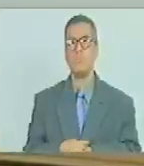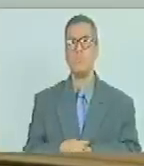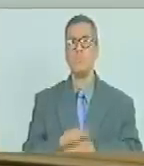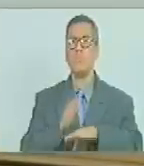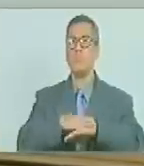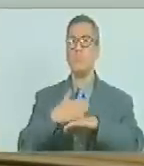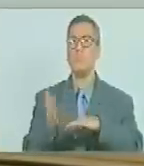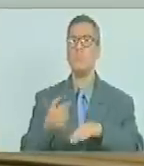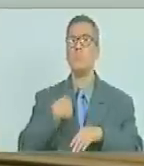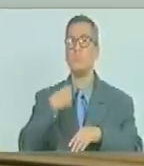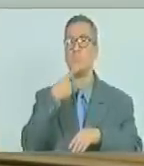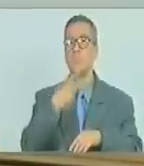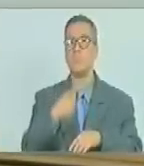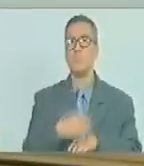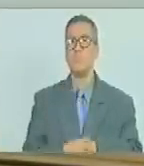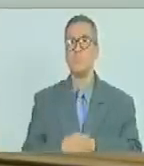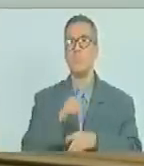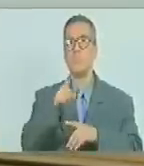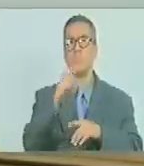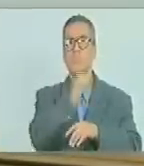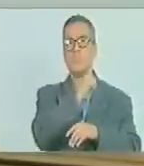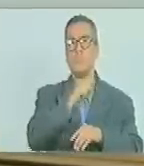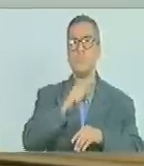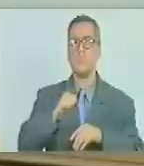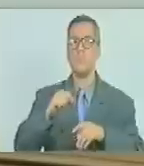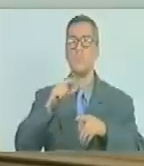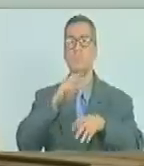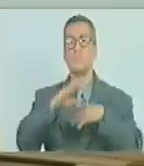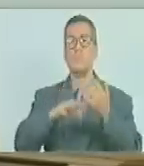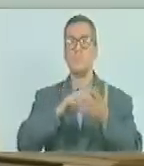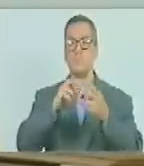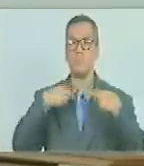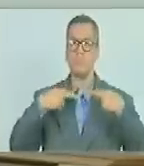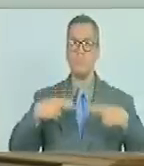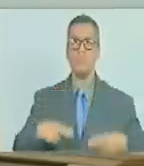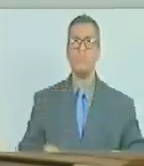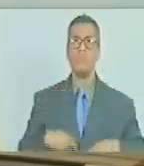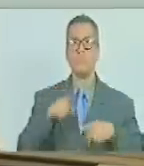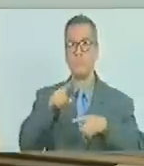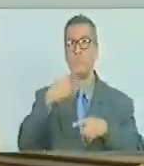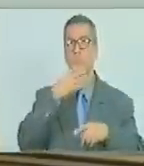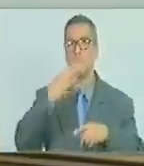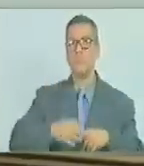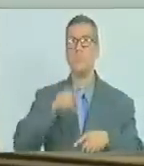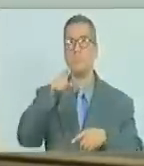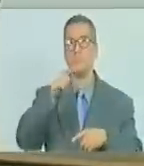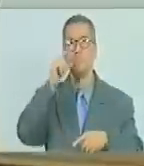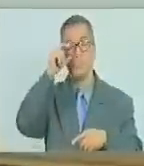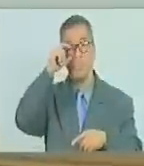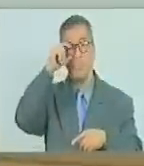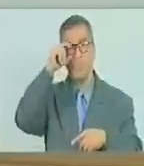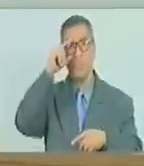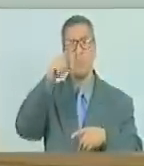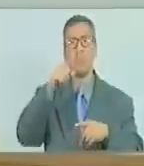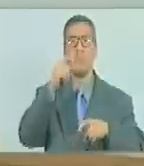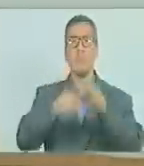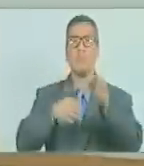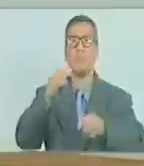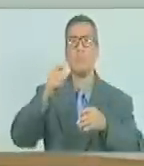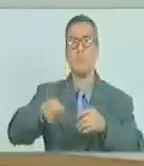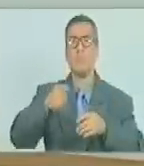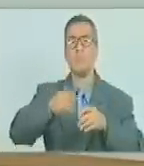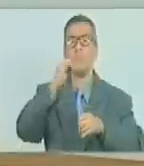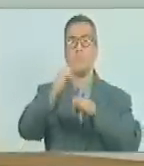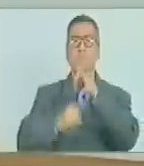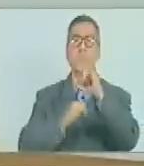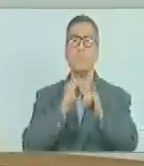Porque es una confesión de un delito de lesa humanidad. Si fuera cierto que esas cortes penales internacionales